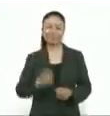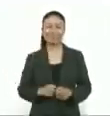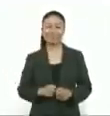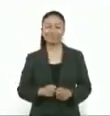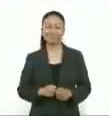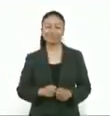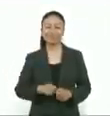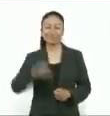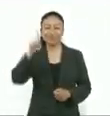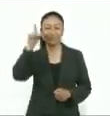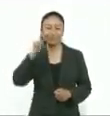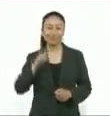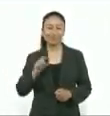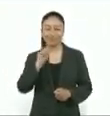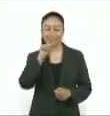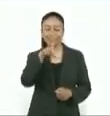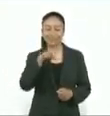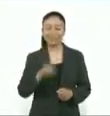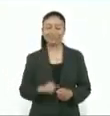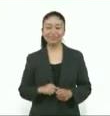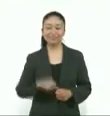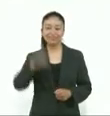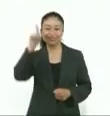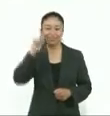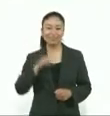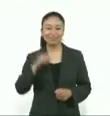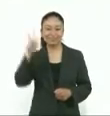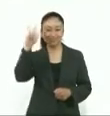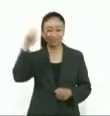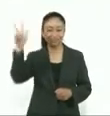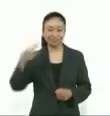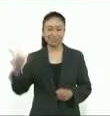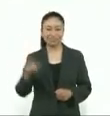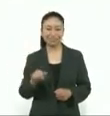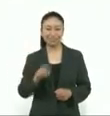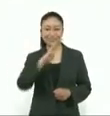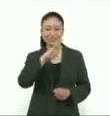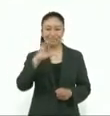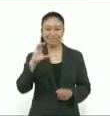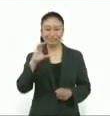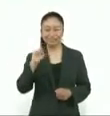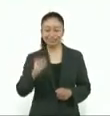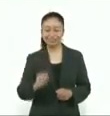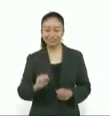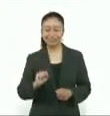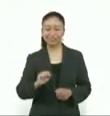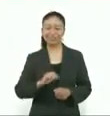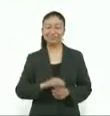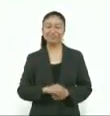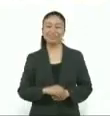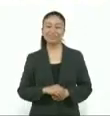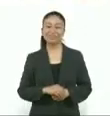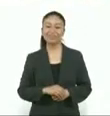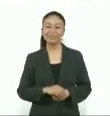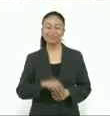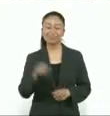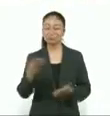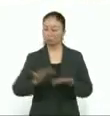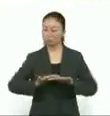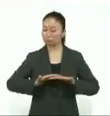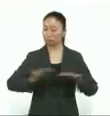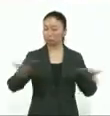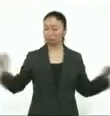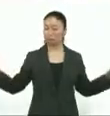las mujeres de Jalisco, las mujeres de Hidalgo, de Baja California Sur. Aquí